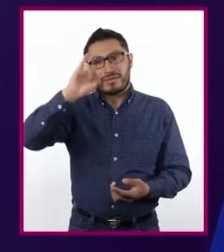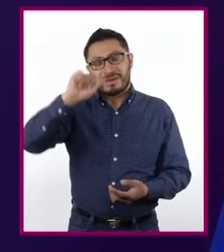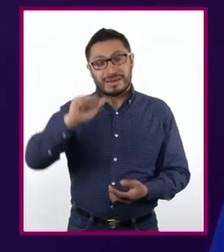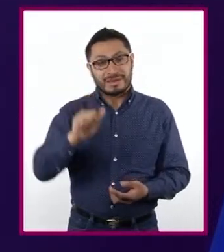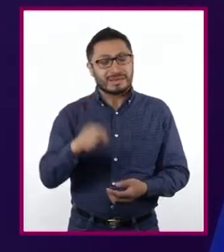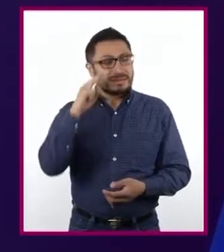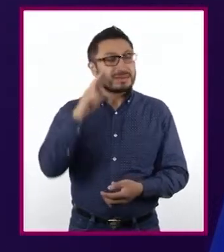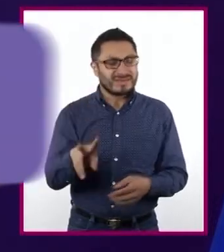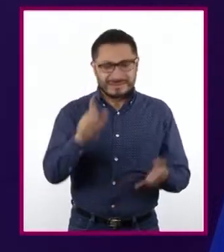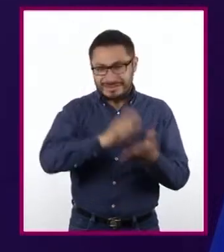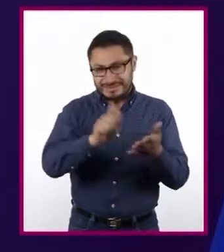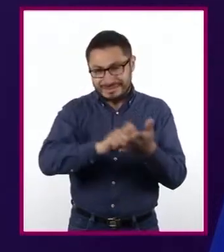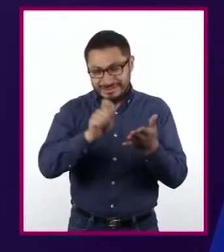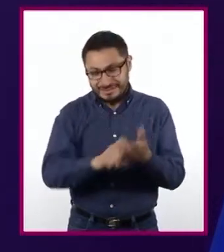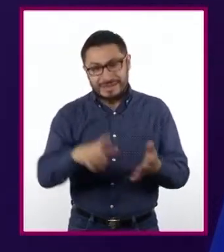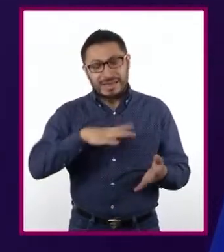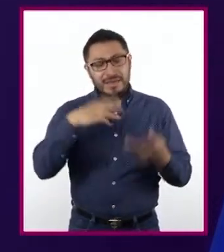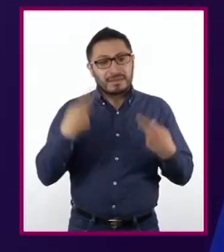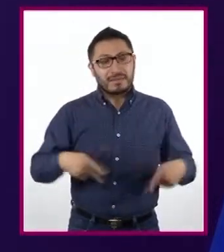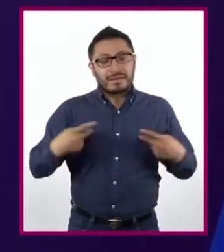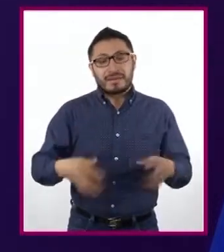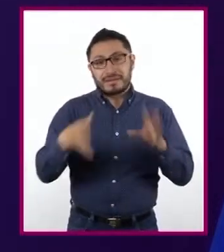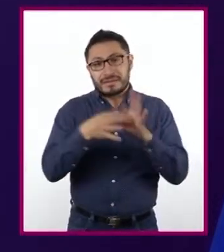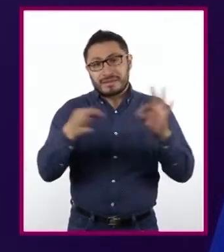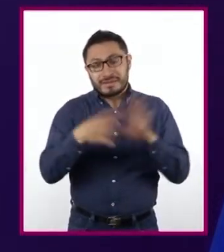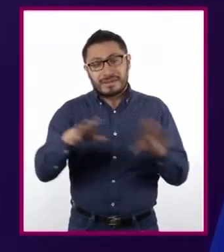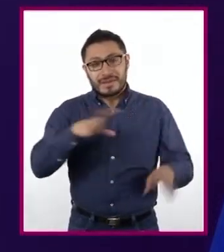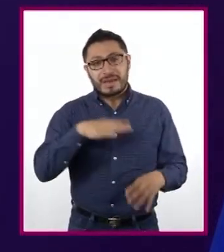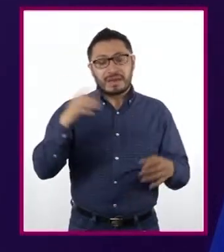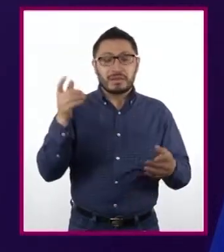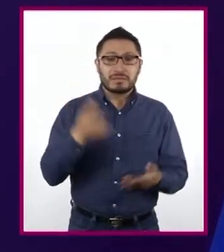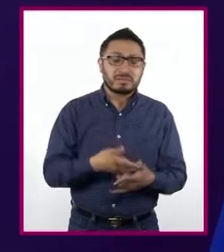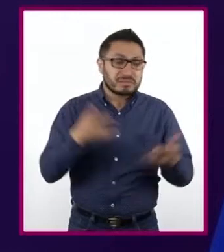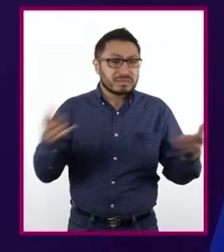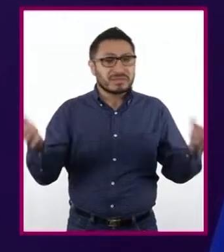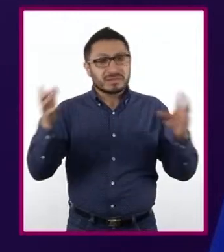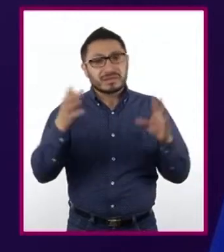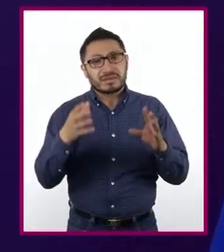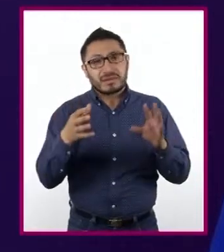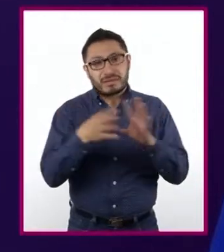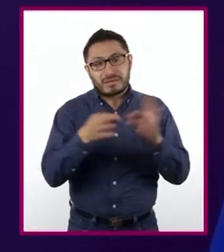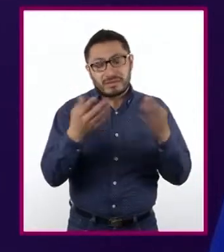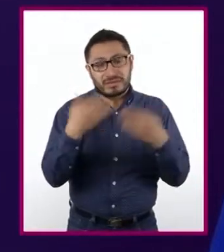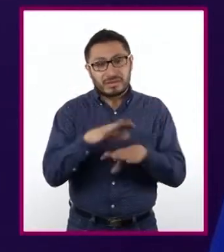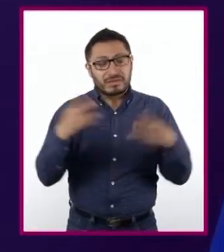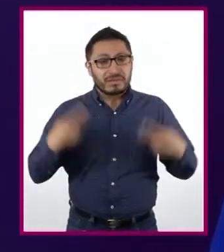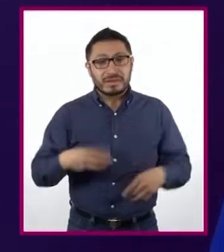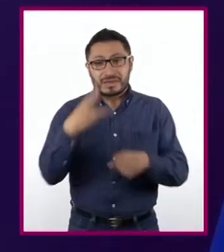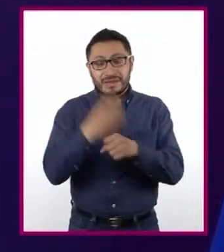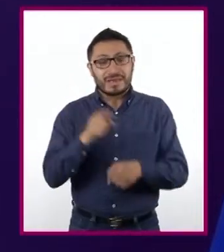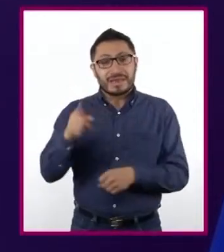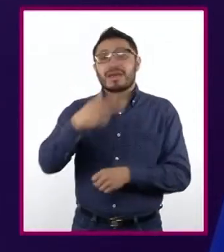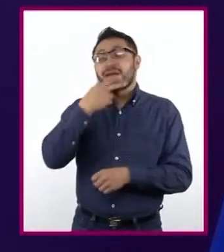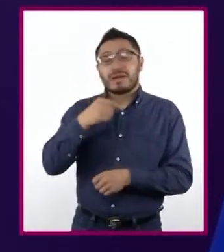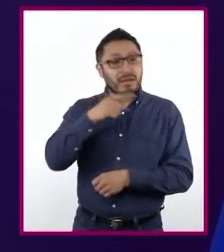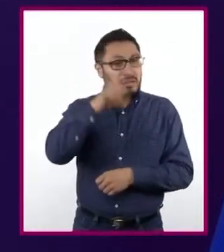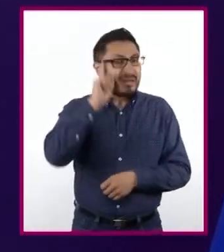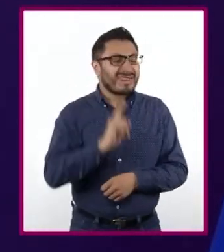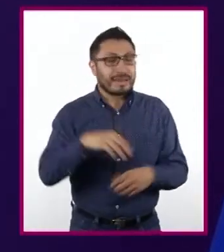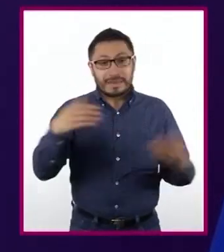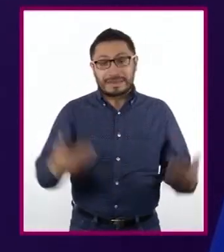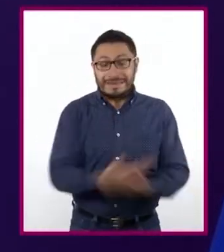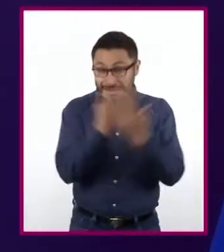tipo de escritos biográficos, el narrador suele relatar los hechos en tercera persona, él o ella.